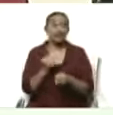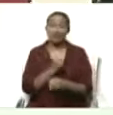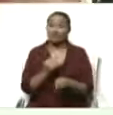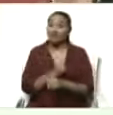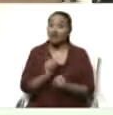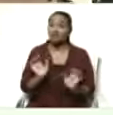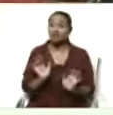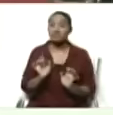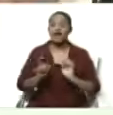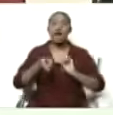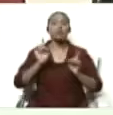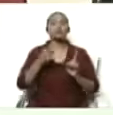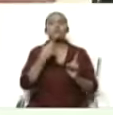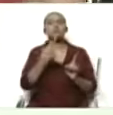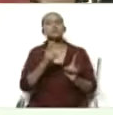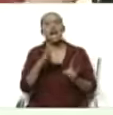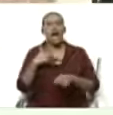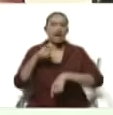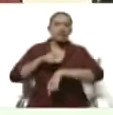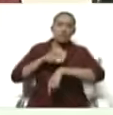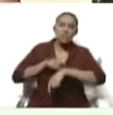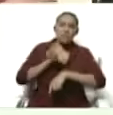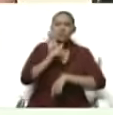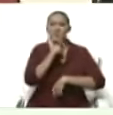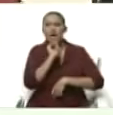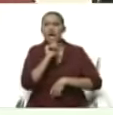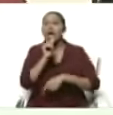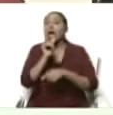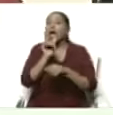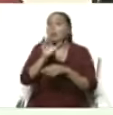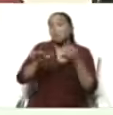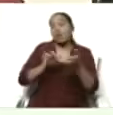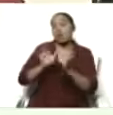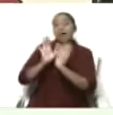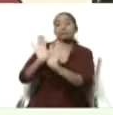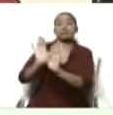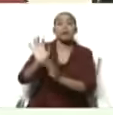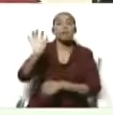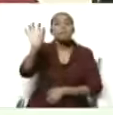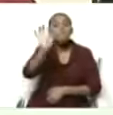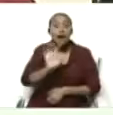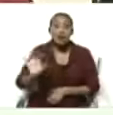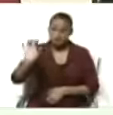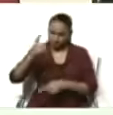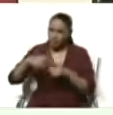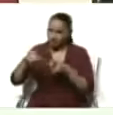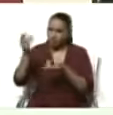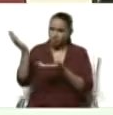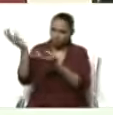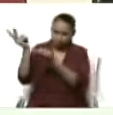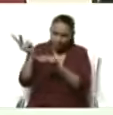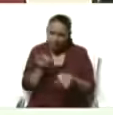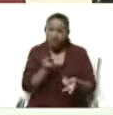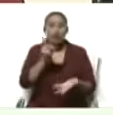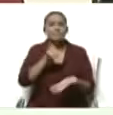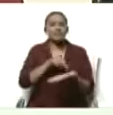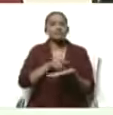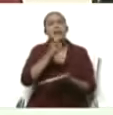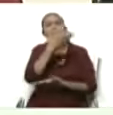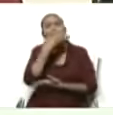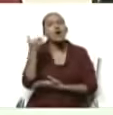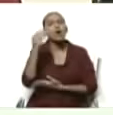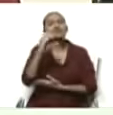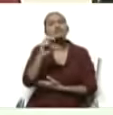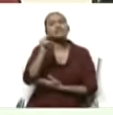algunos dicen que no tienen tiempo Bueno es es un problema de cada país pero deberían venir para que aprendan del mejor cne del mundo y del